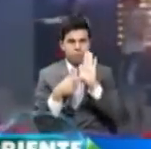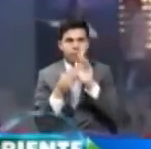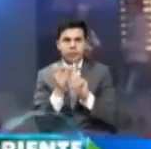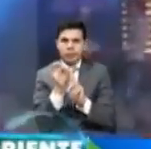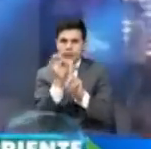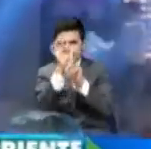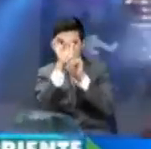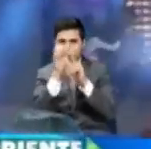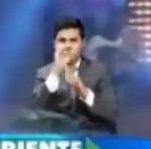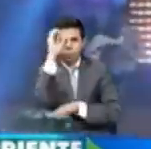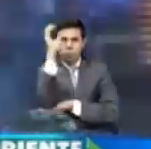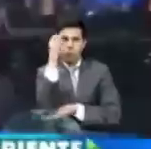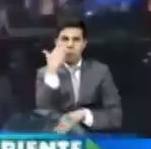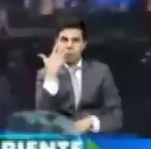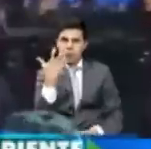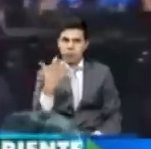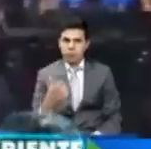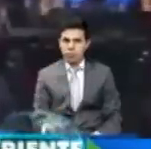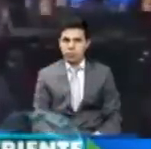talento colombiano.